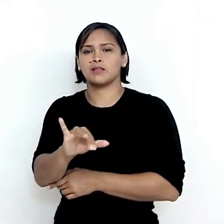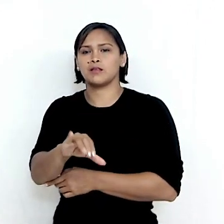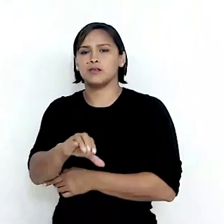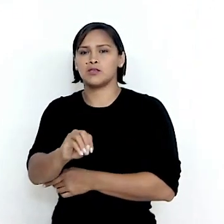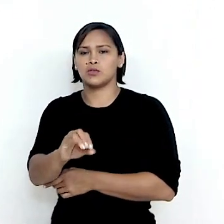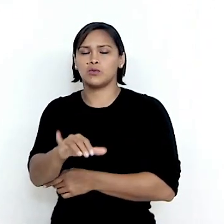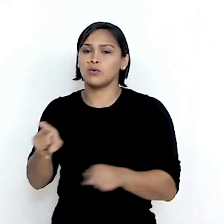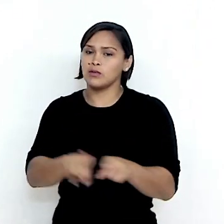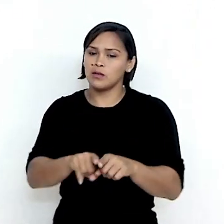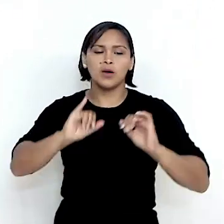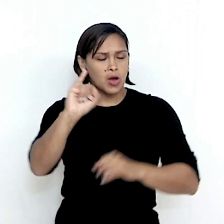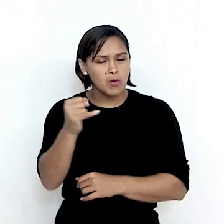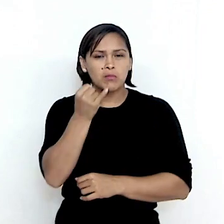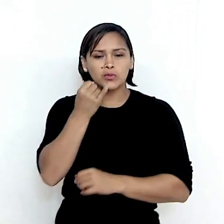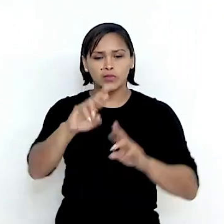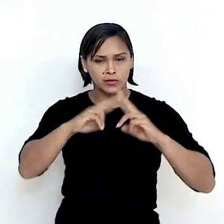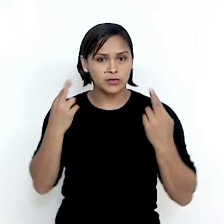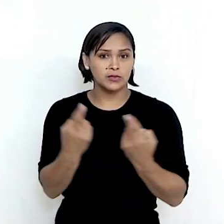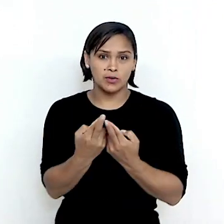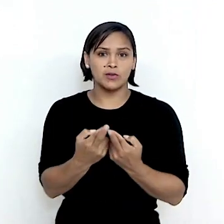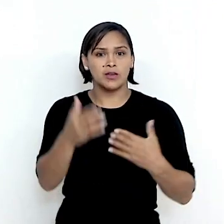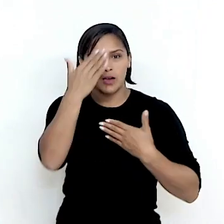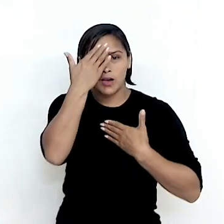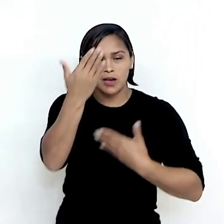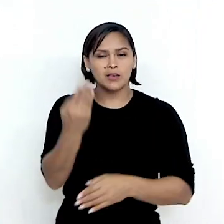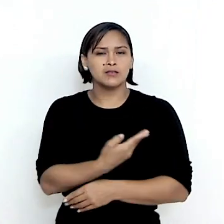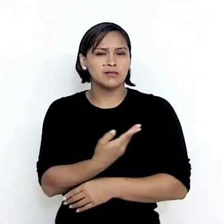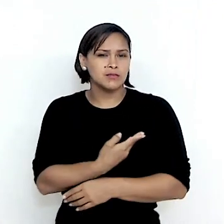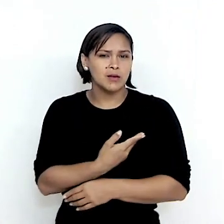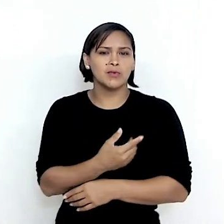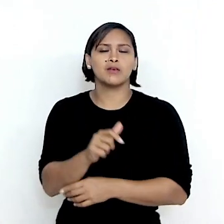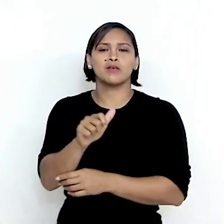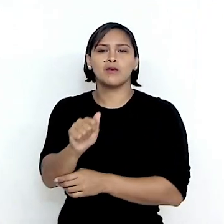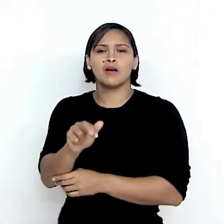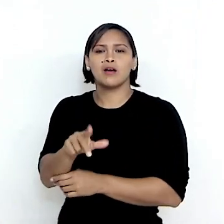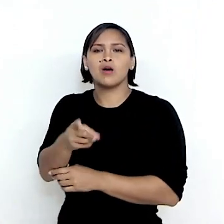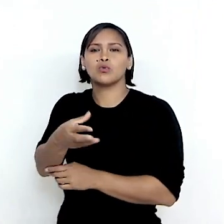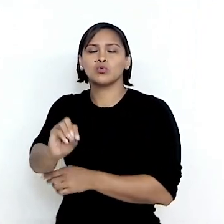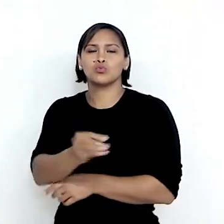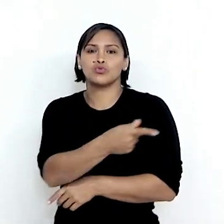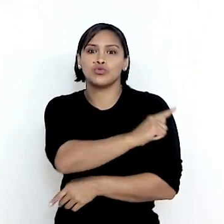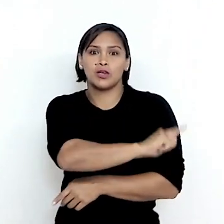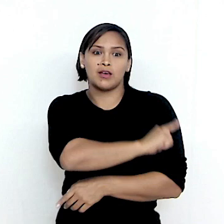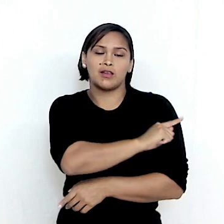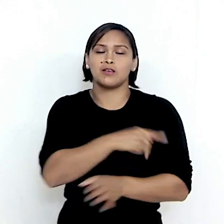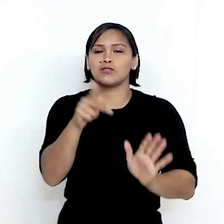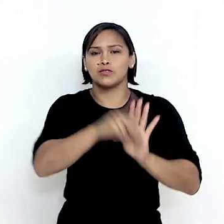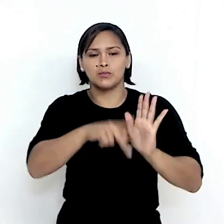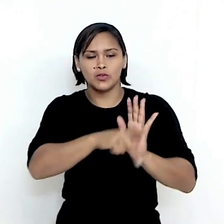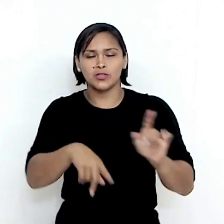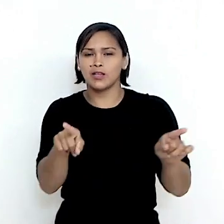de reunirnos. A mi querido amigo Aldo Casinelli, está presente. A la gerente del proyecto Humboldt, Natalia López, que varias veces